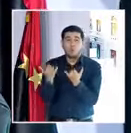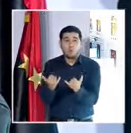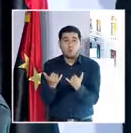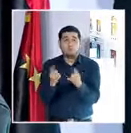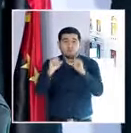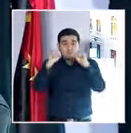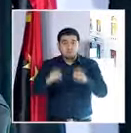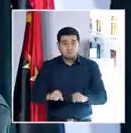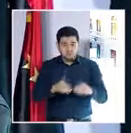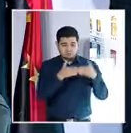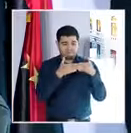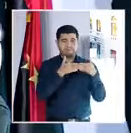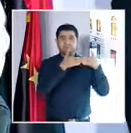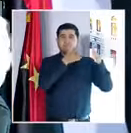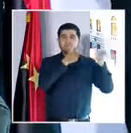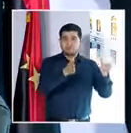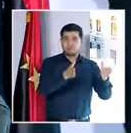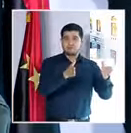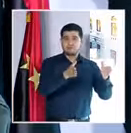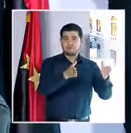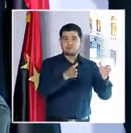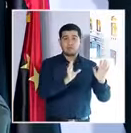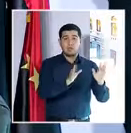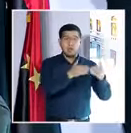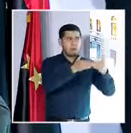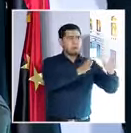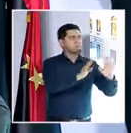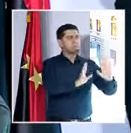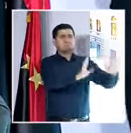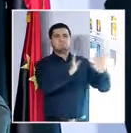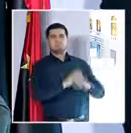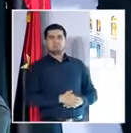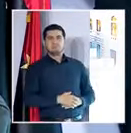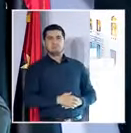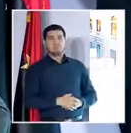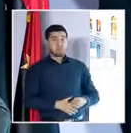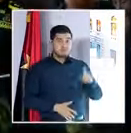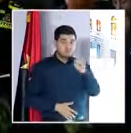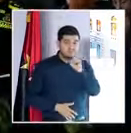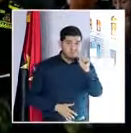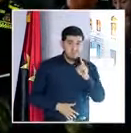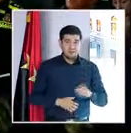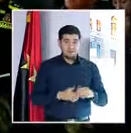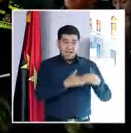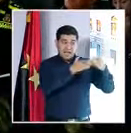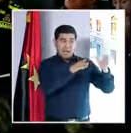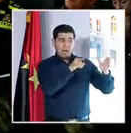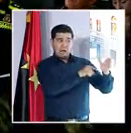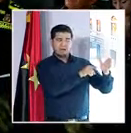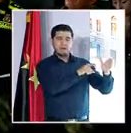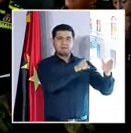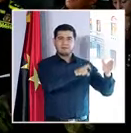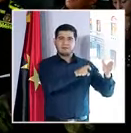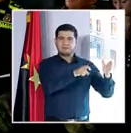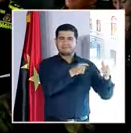aperturar la frontera. Eso tiene retos en materia de seguridad, General Caro, General